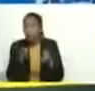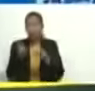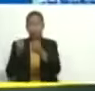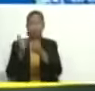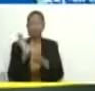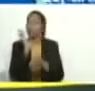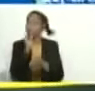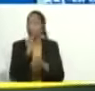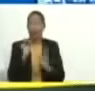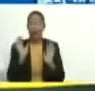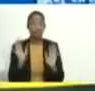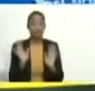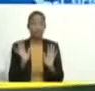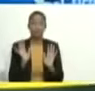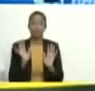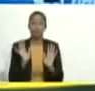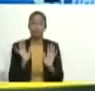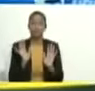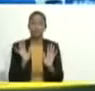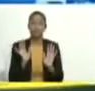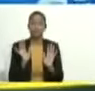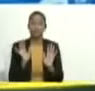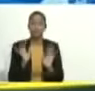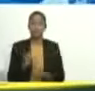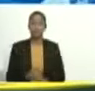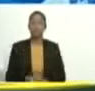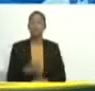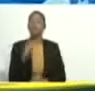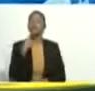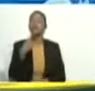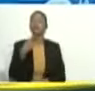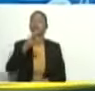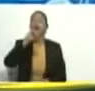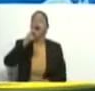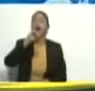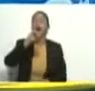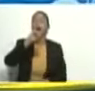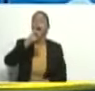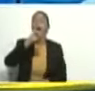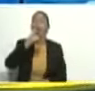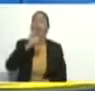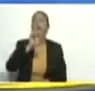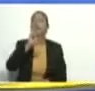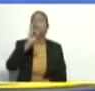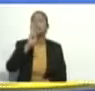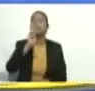No hay opción, decía José Félix Rivas, ¿no? Tanto nos recordaba el comandante Chávez.